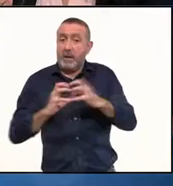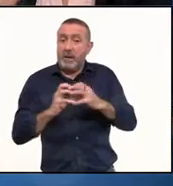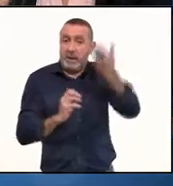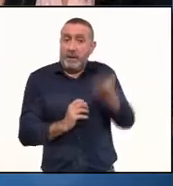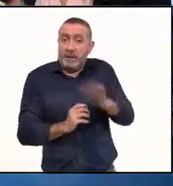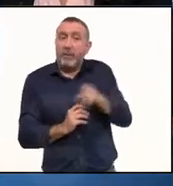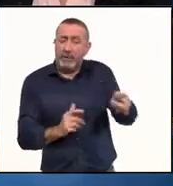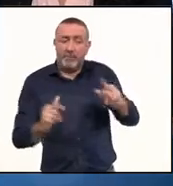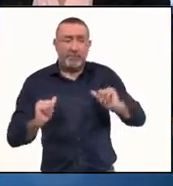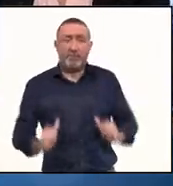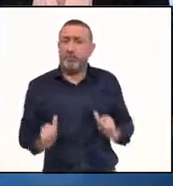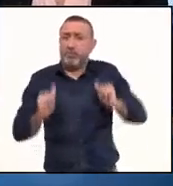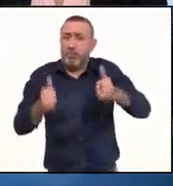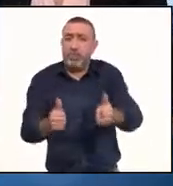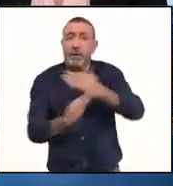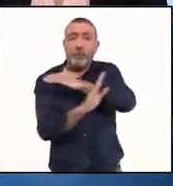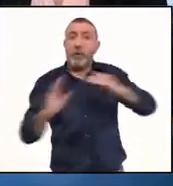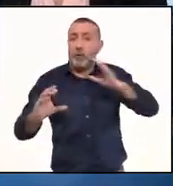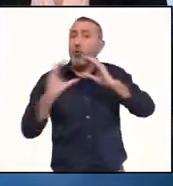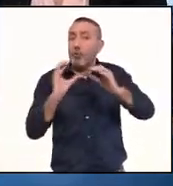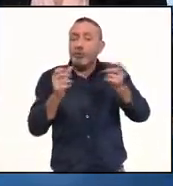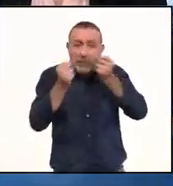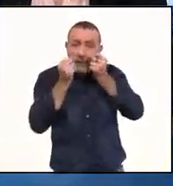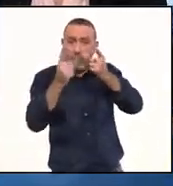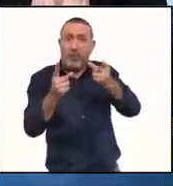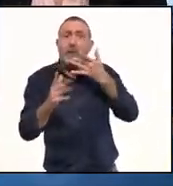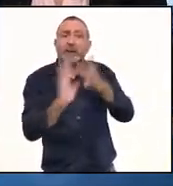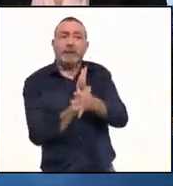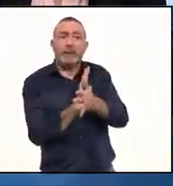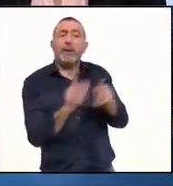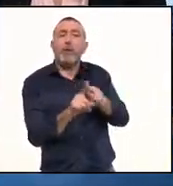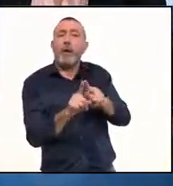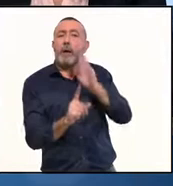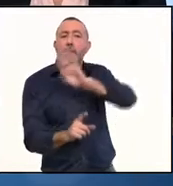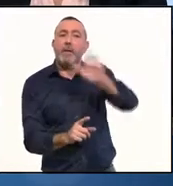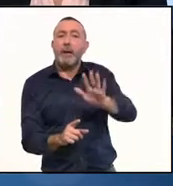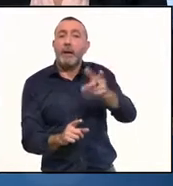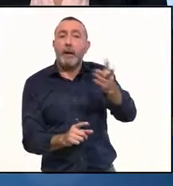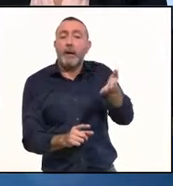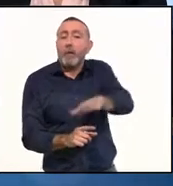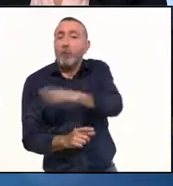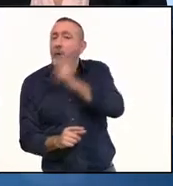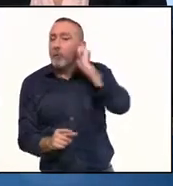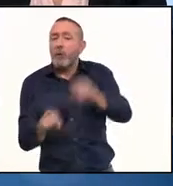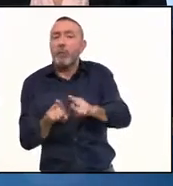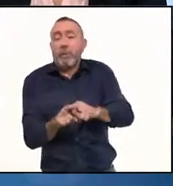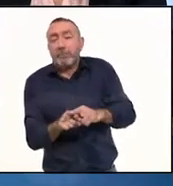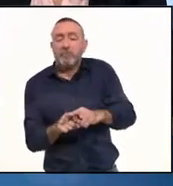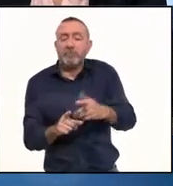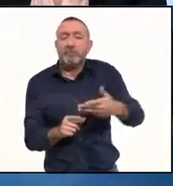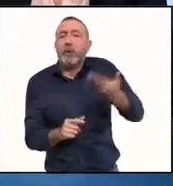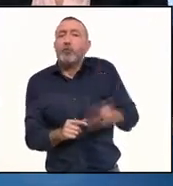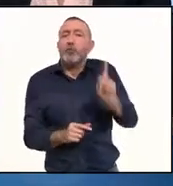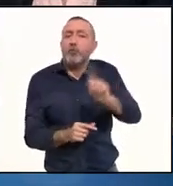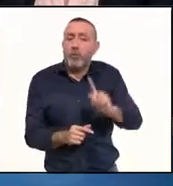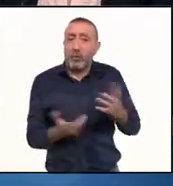inflexión fue lo que hizo que los medios se dieran cuenta de que se estaba tratando de una forma muy banal muy trivial y muy poco seria la